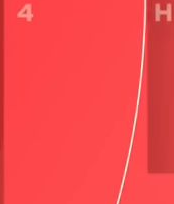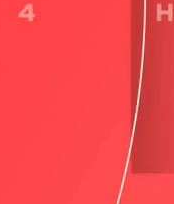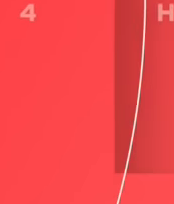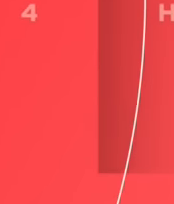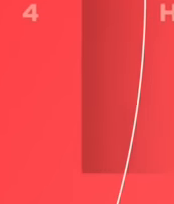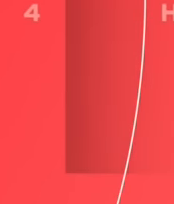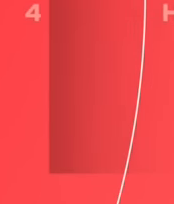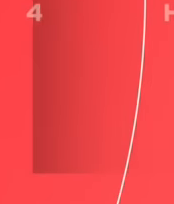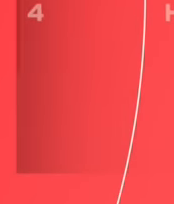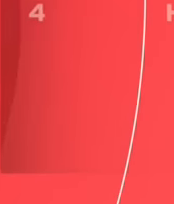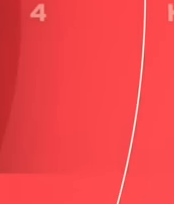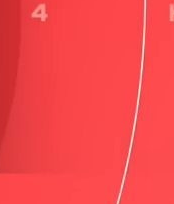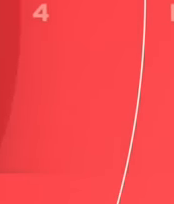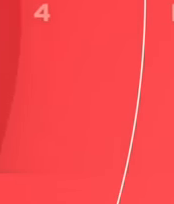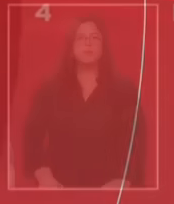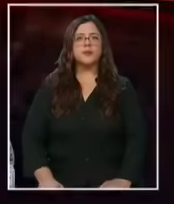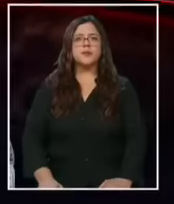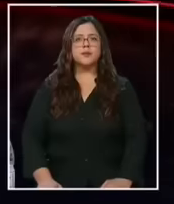24horas.cl.